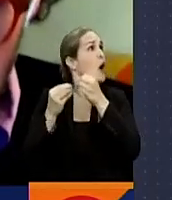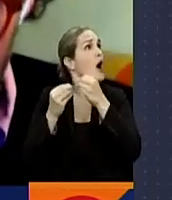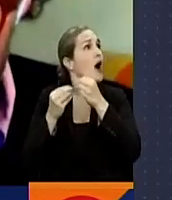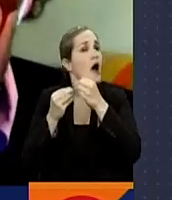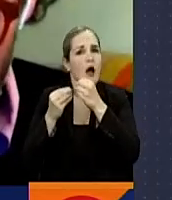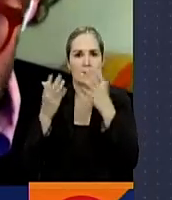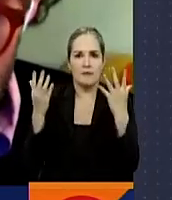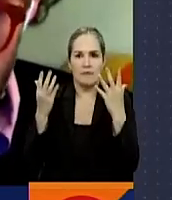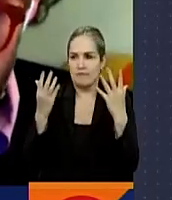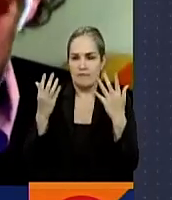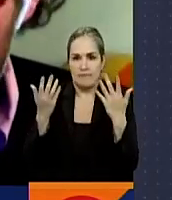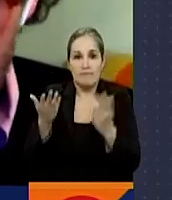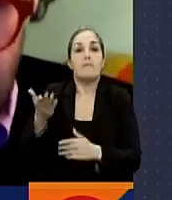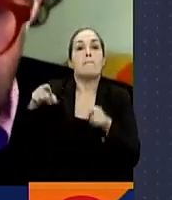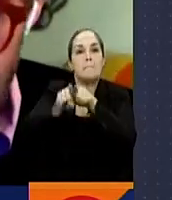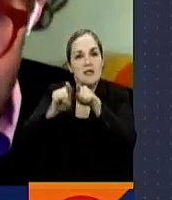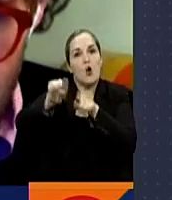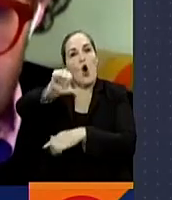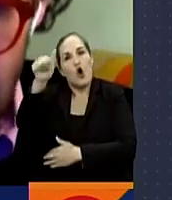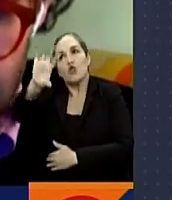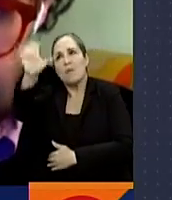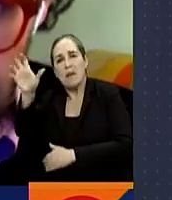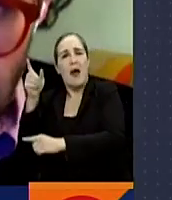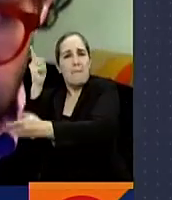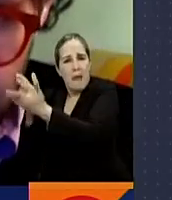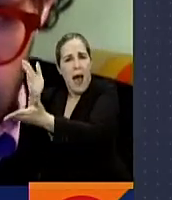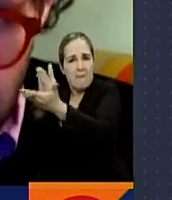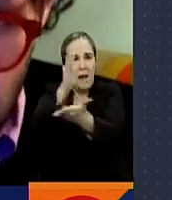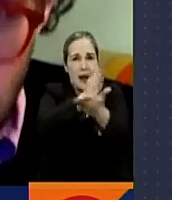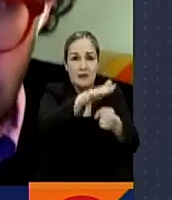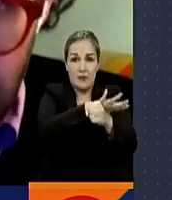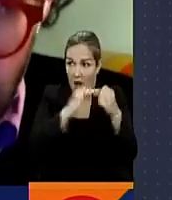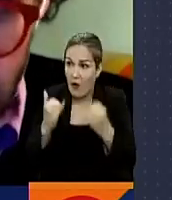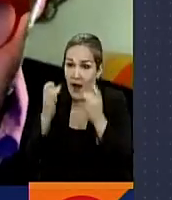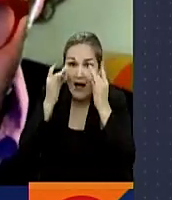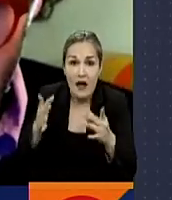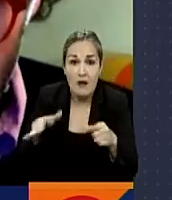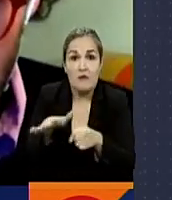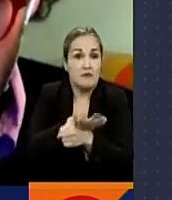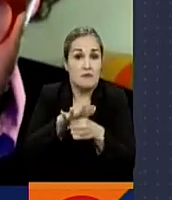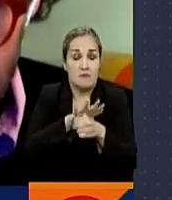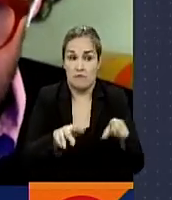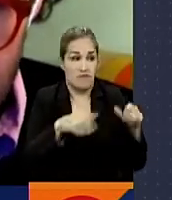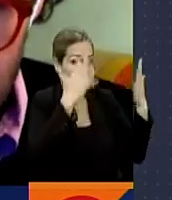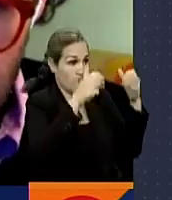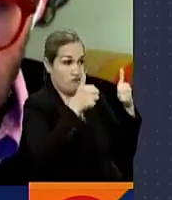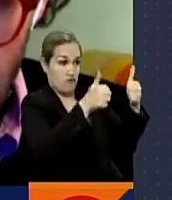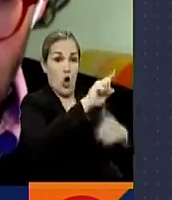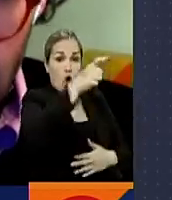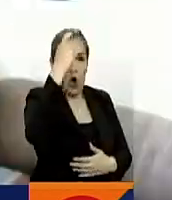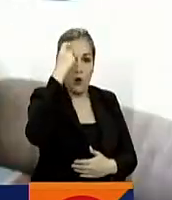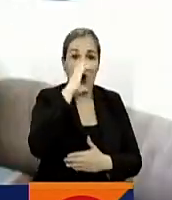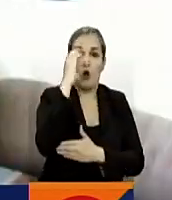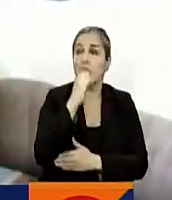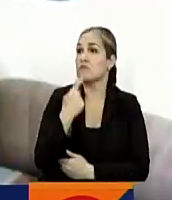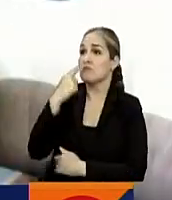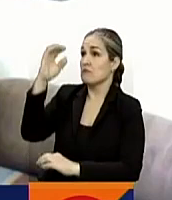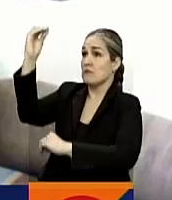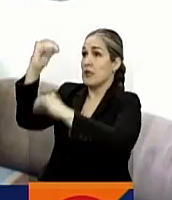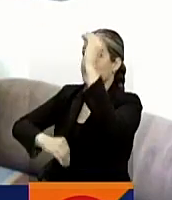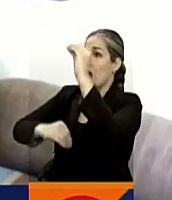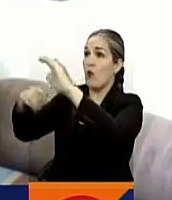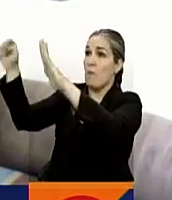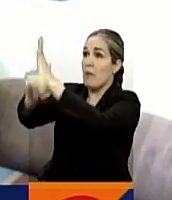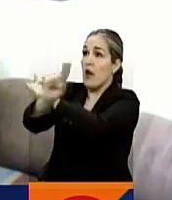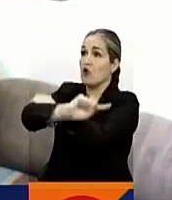hace 20 años en darfur es decir la situación es dramática No espera entonces uno celebra que el gobierno colombiano Avance en ese sentido en segundo lugar yo creo